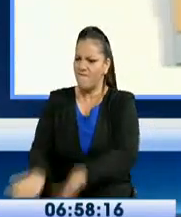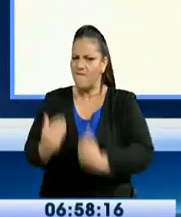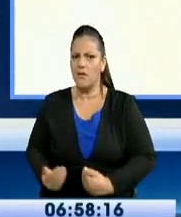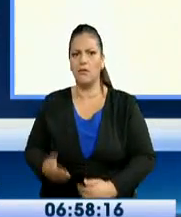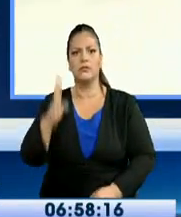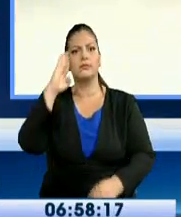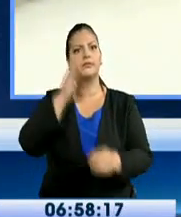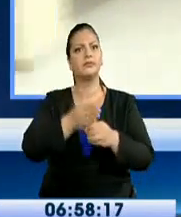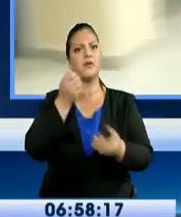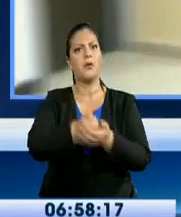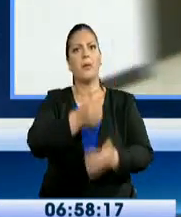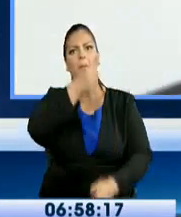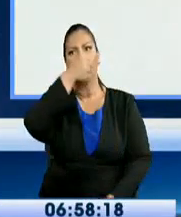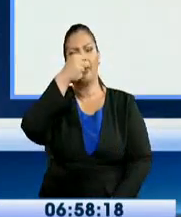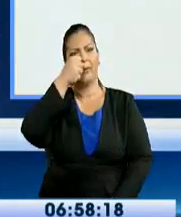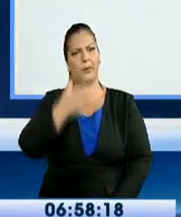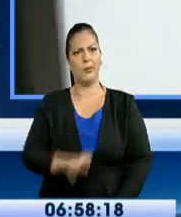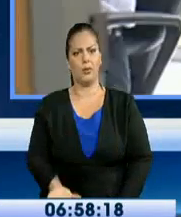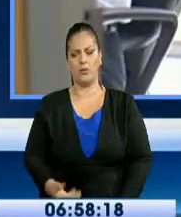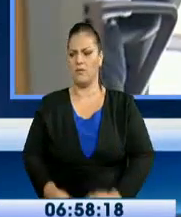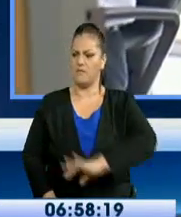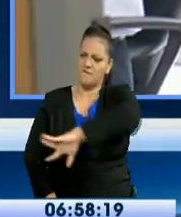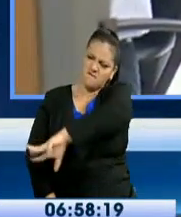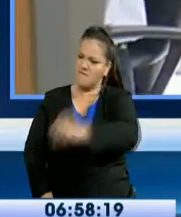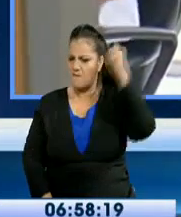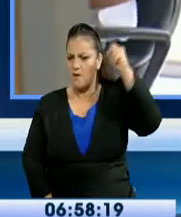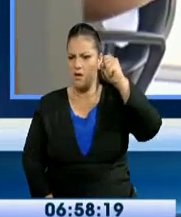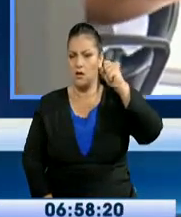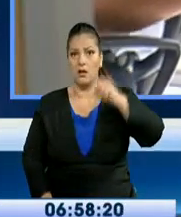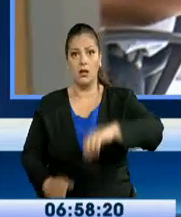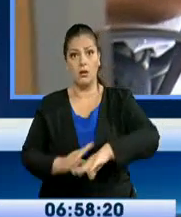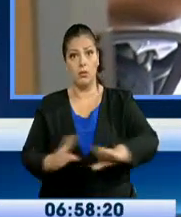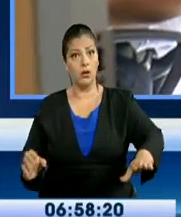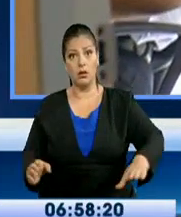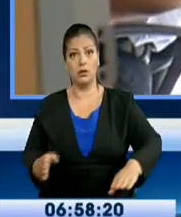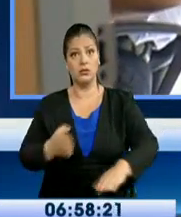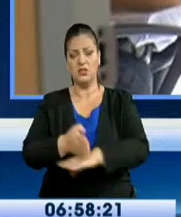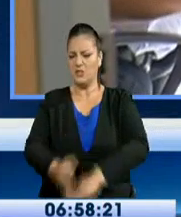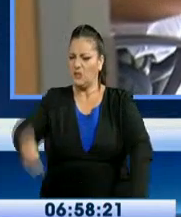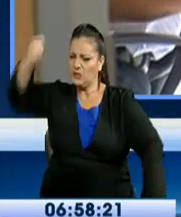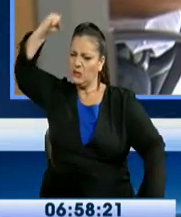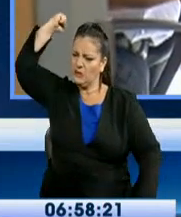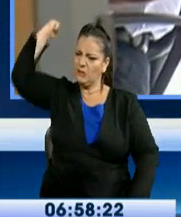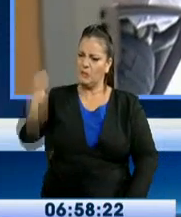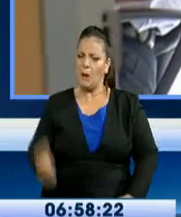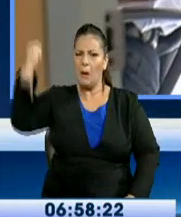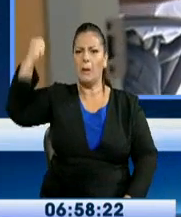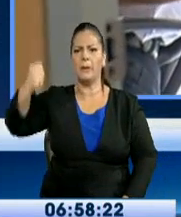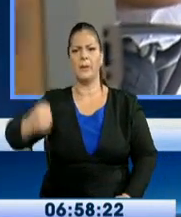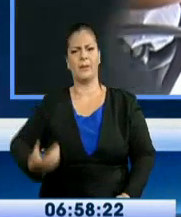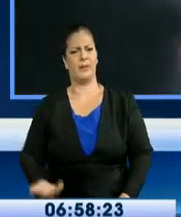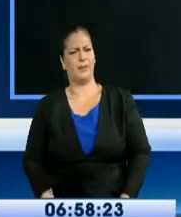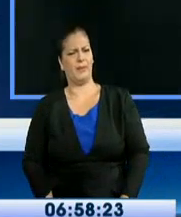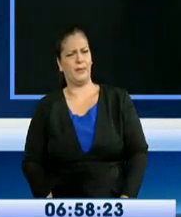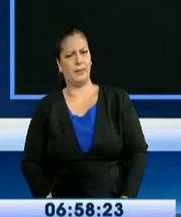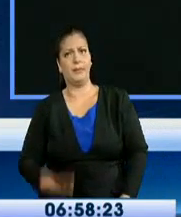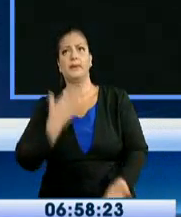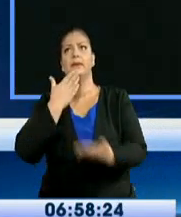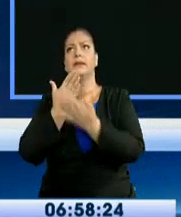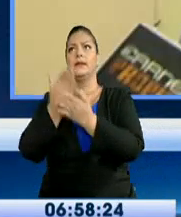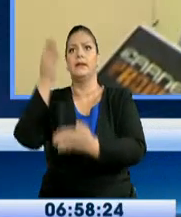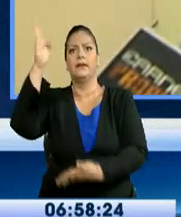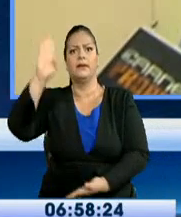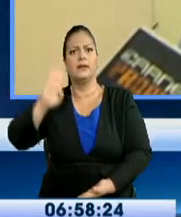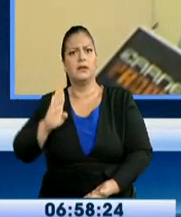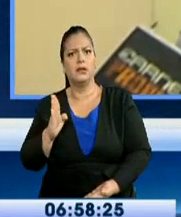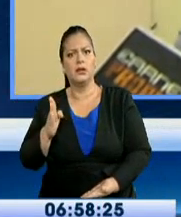el dinero y arrancharle, sino que lo lastima y lo hiere con arma blanca en la pierna. Gracias a Dios, fue en la pierna. Imagínate donde